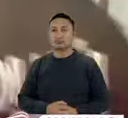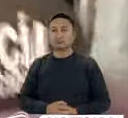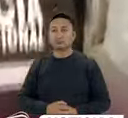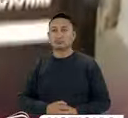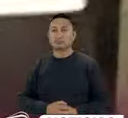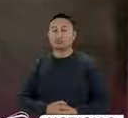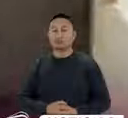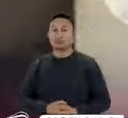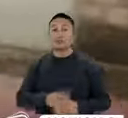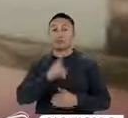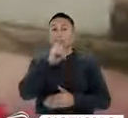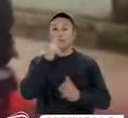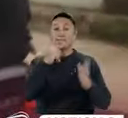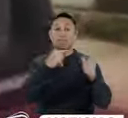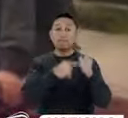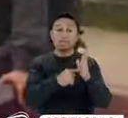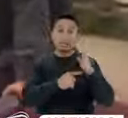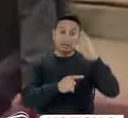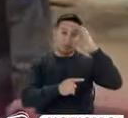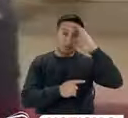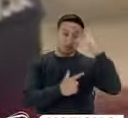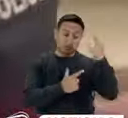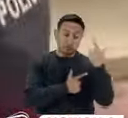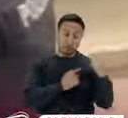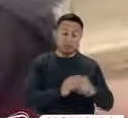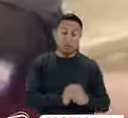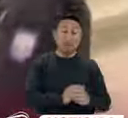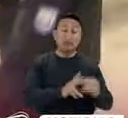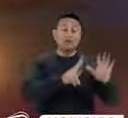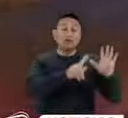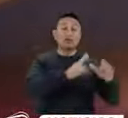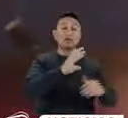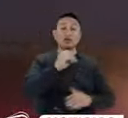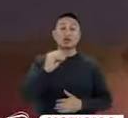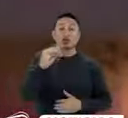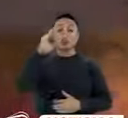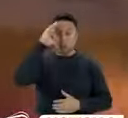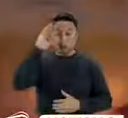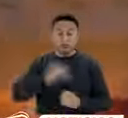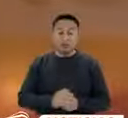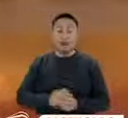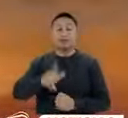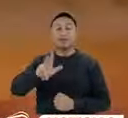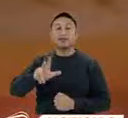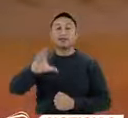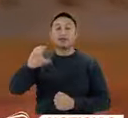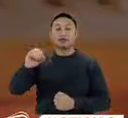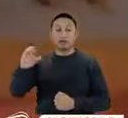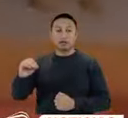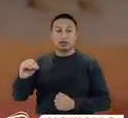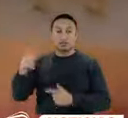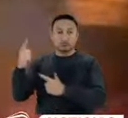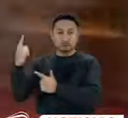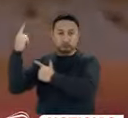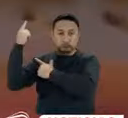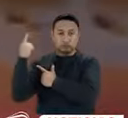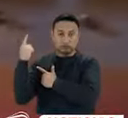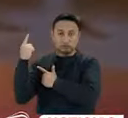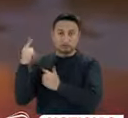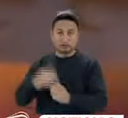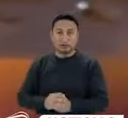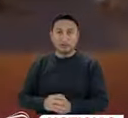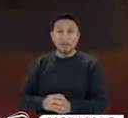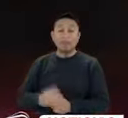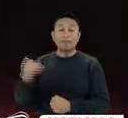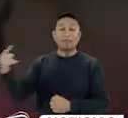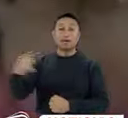Más de 1,000 uniformados, 800 de la Policía Nacional y 300 de las Fuerzas Armadas, la mayoría